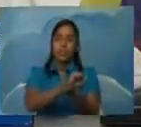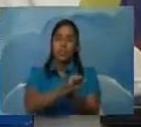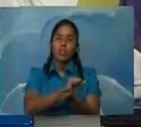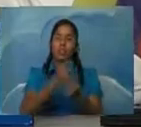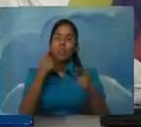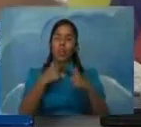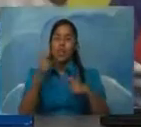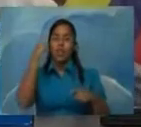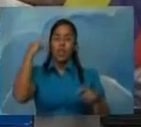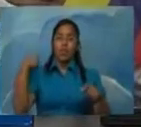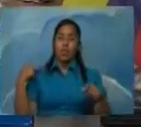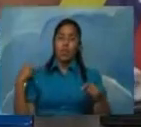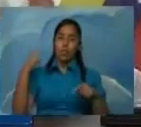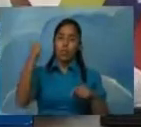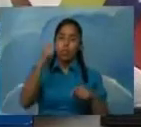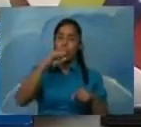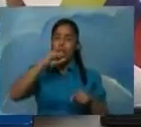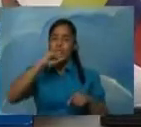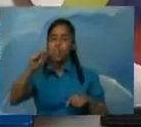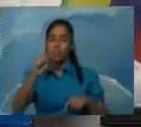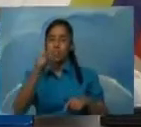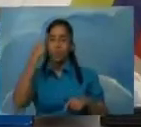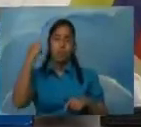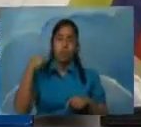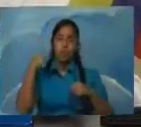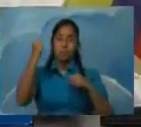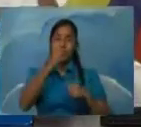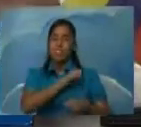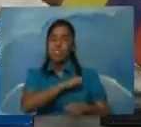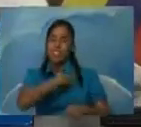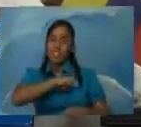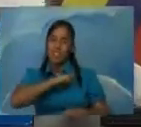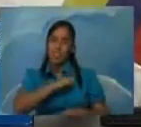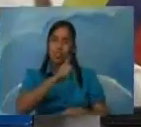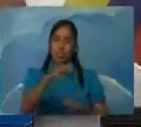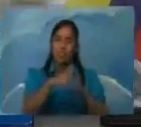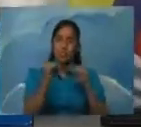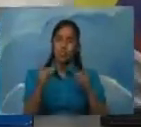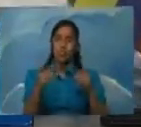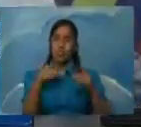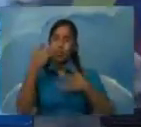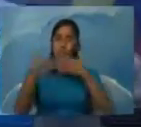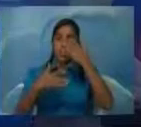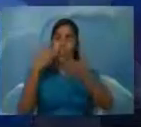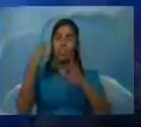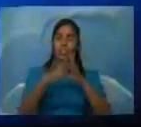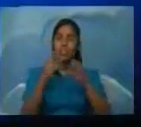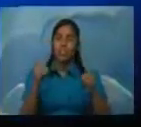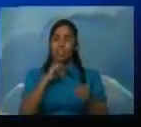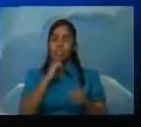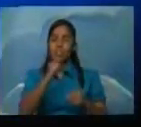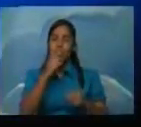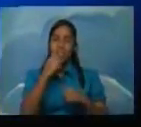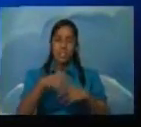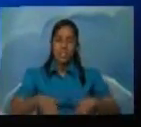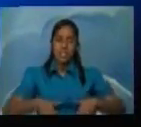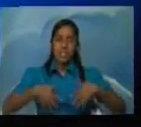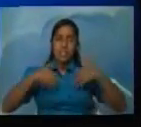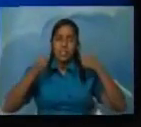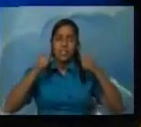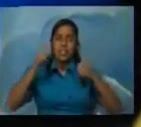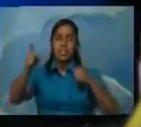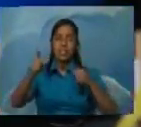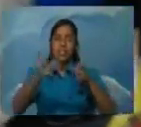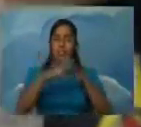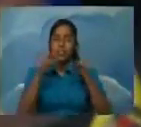el orgullo, los celos, la vanidad, el rencor, la soberbia, la altivez, la ira, la